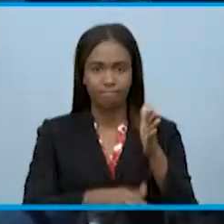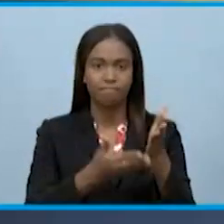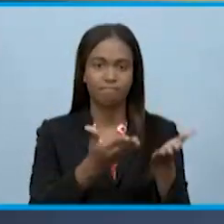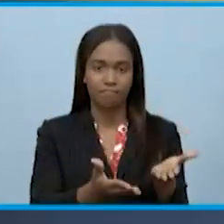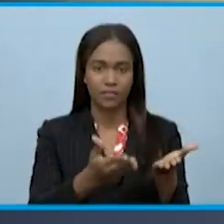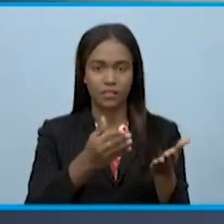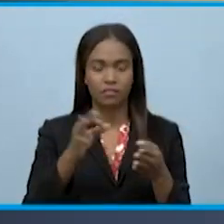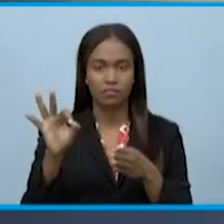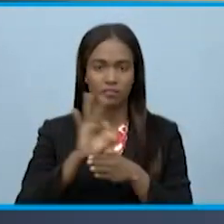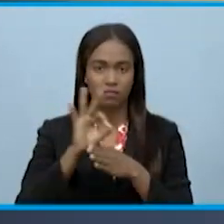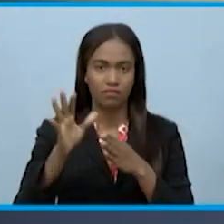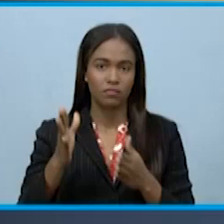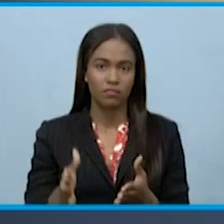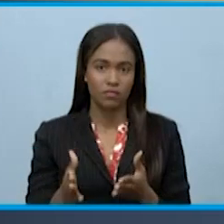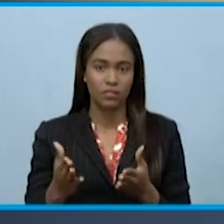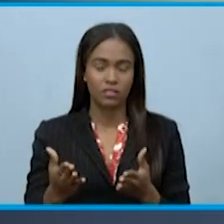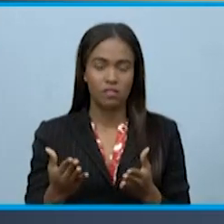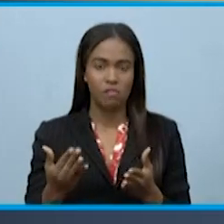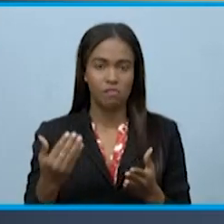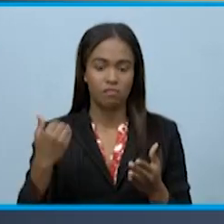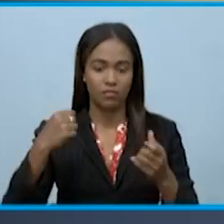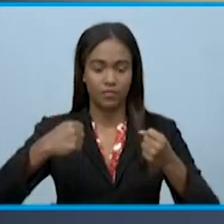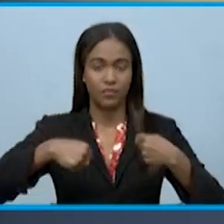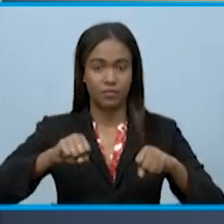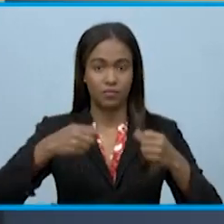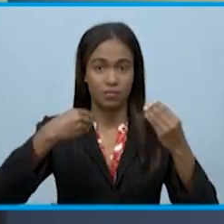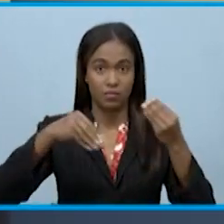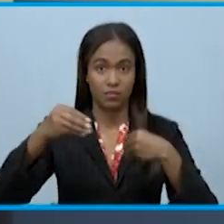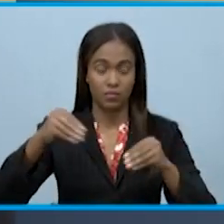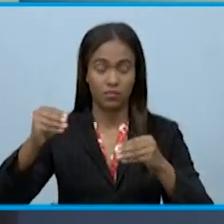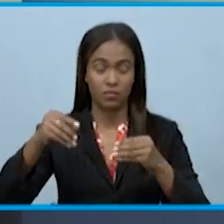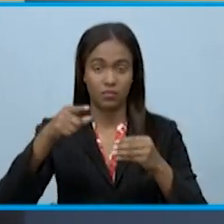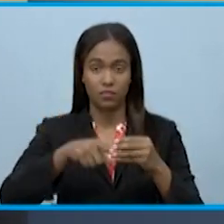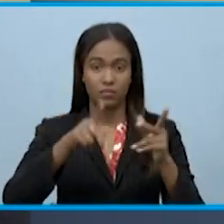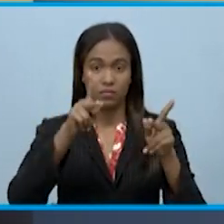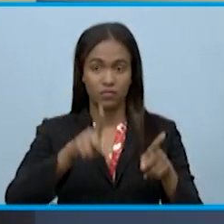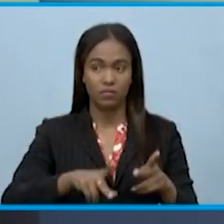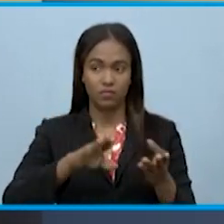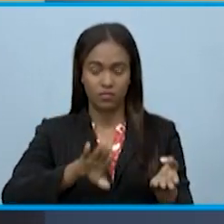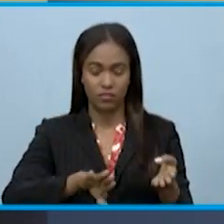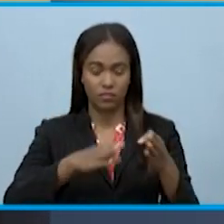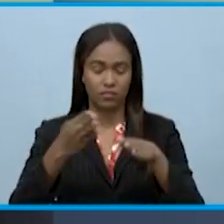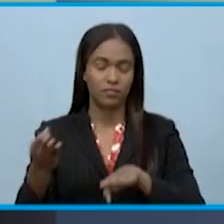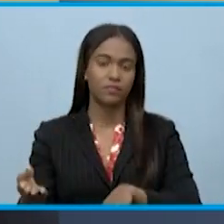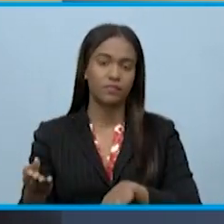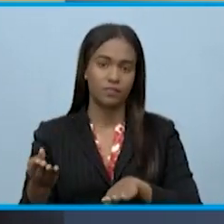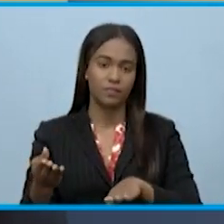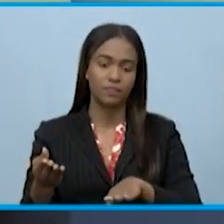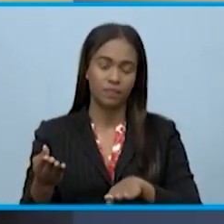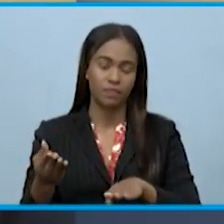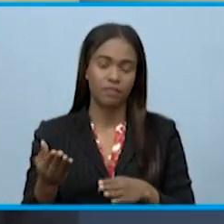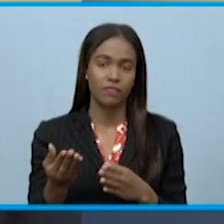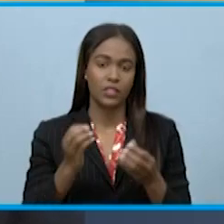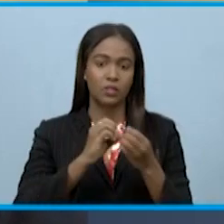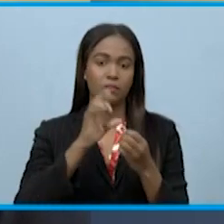este empresario de la motocicleta, quien se convirtió en una de las octavas víctimas